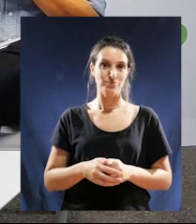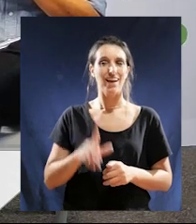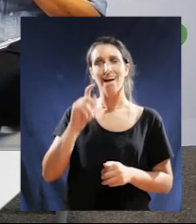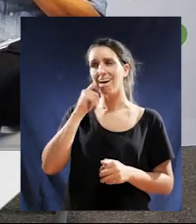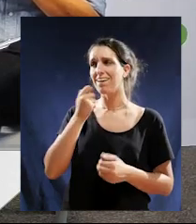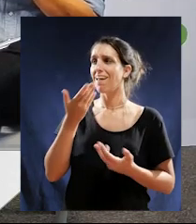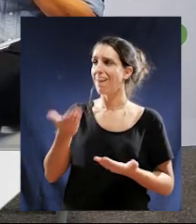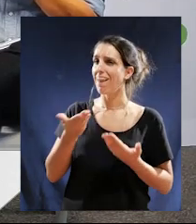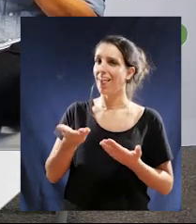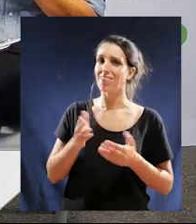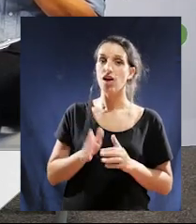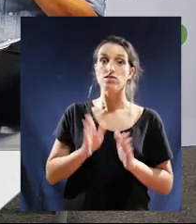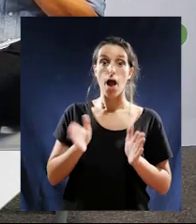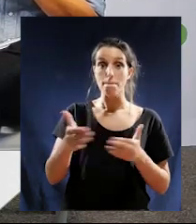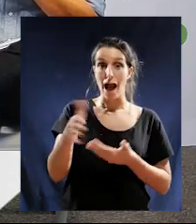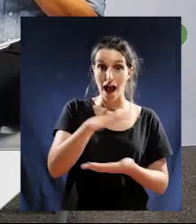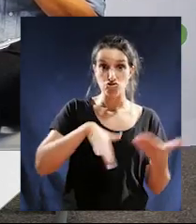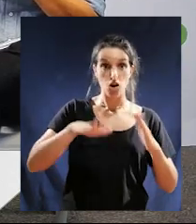qué lindo